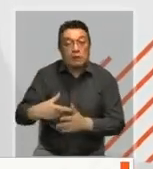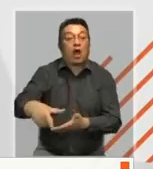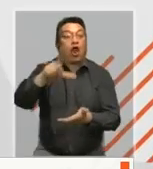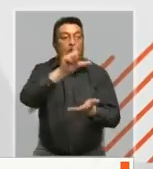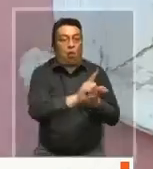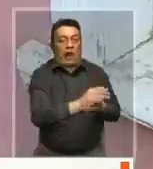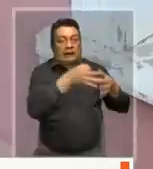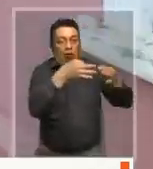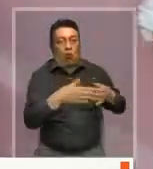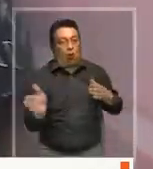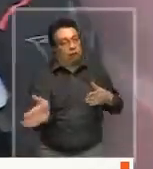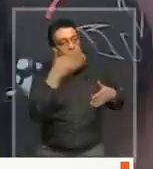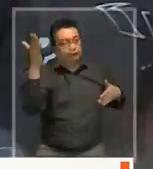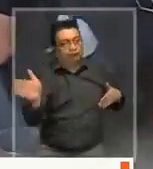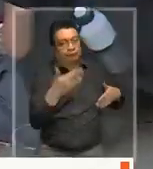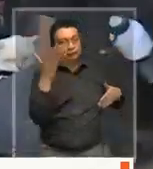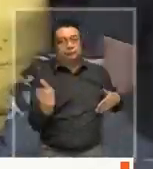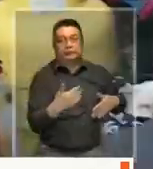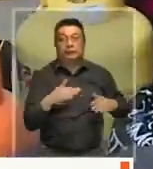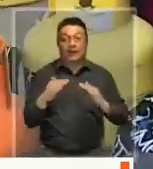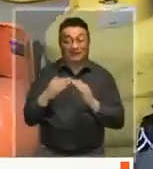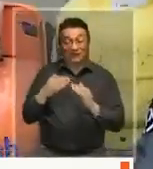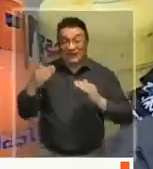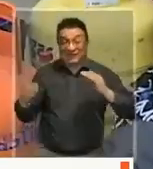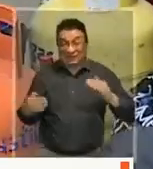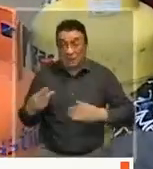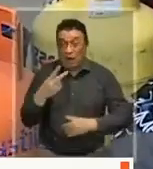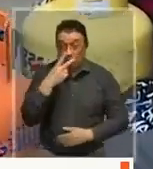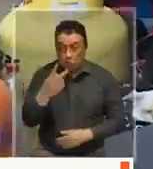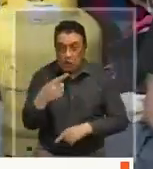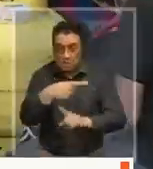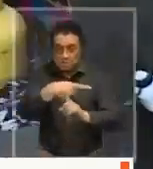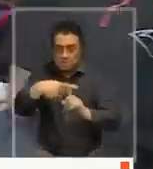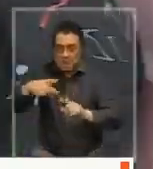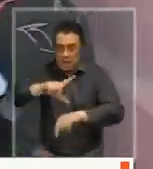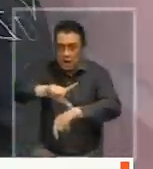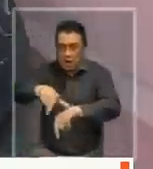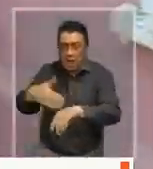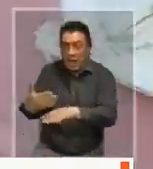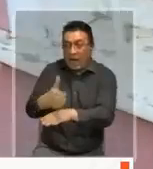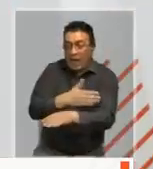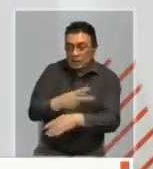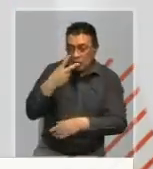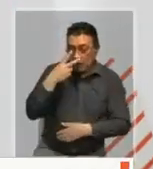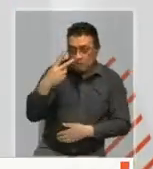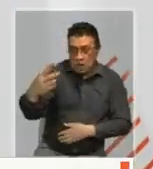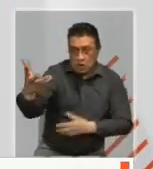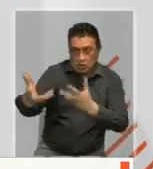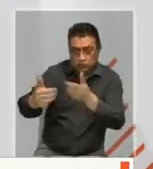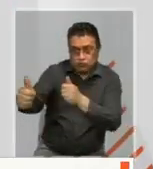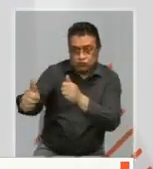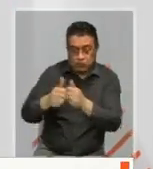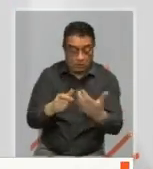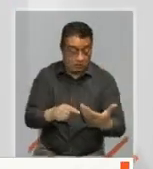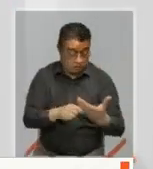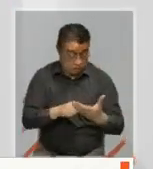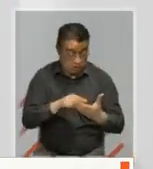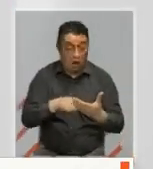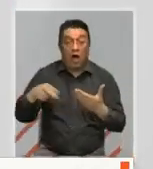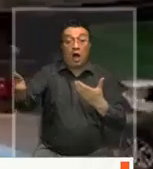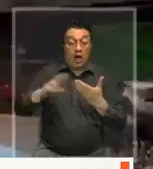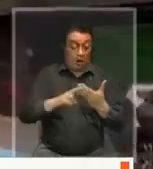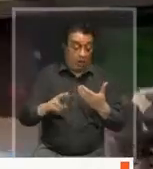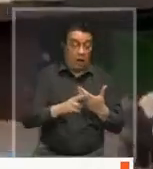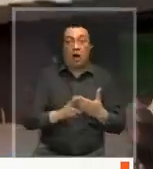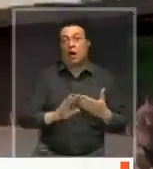seguro. Esta vecina dice que vio media hora antes cómo el fuego venía. La alarma SAE le llegó y decidió